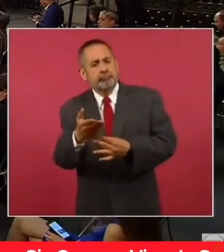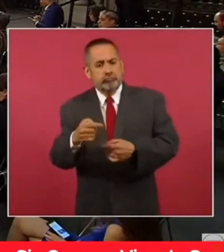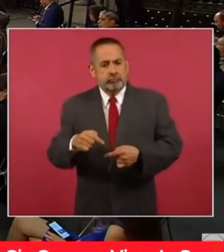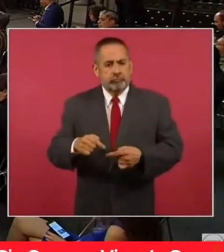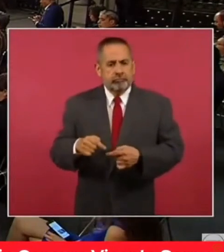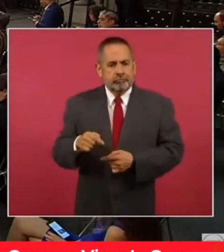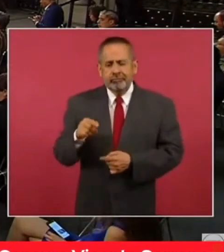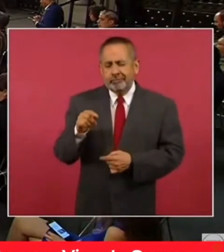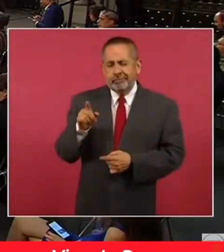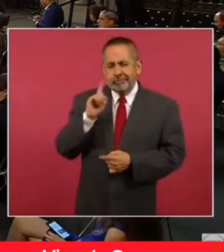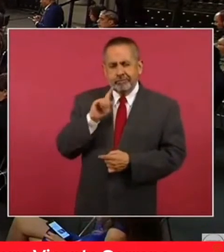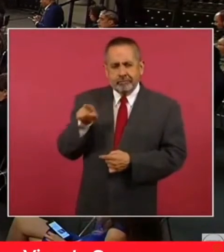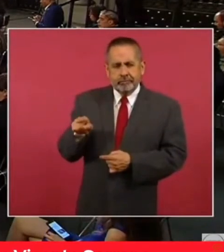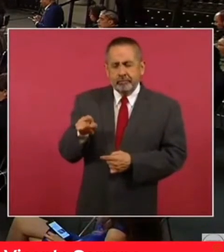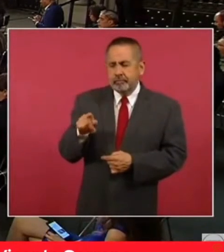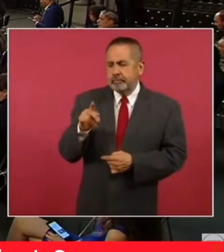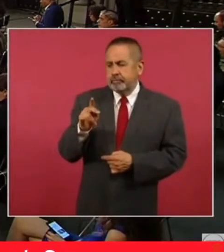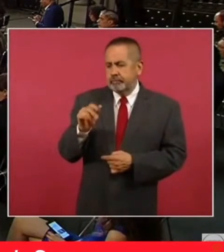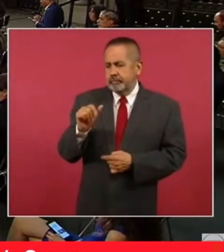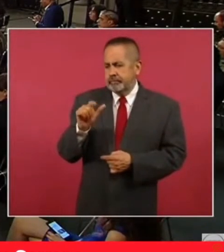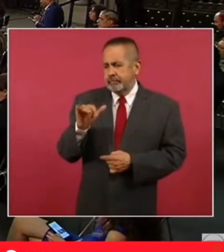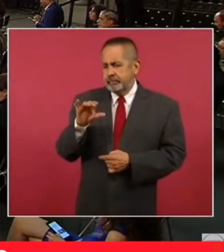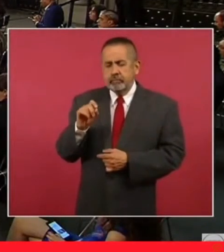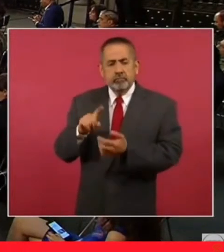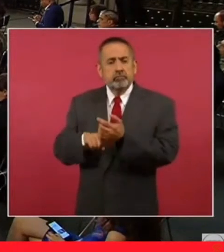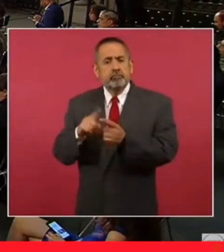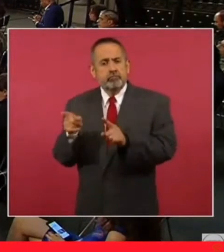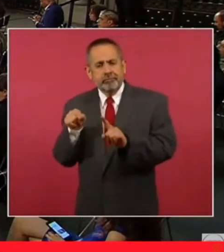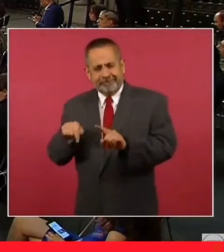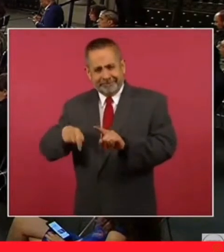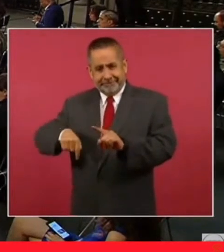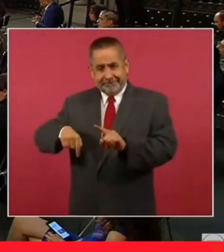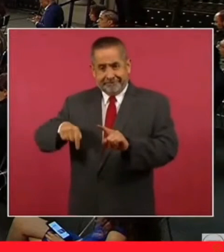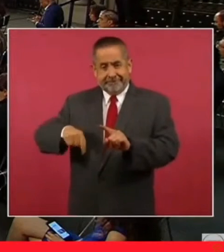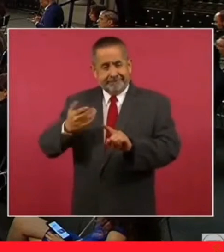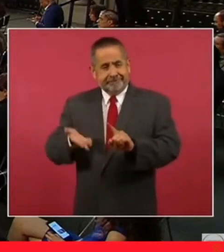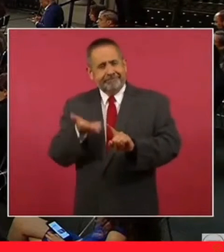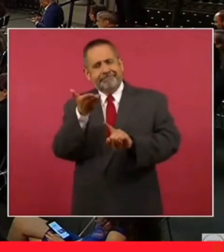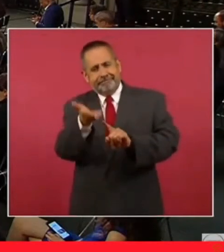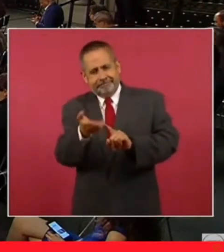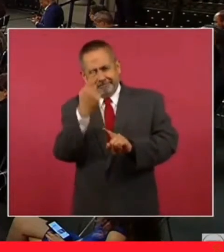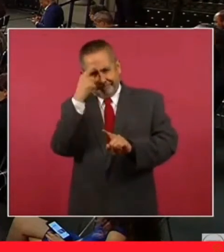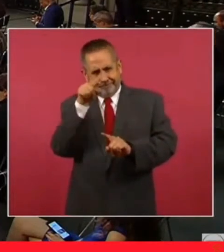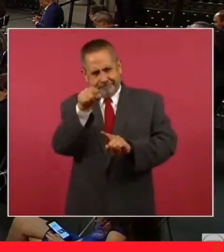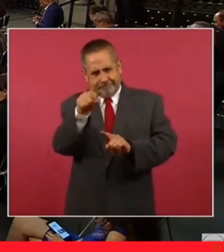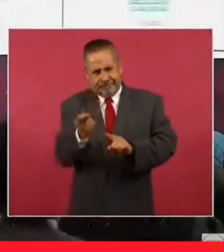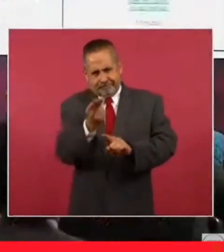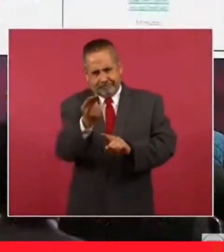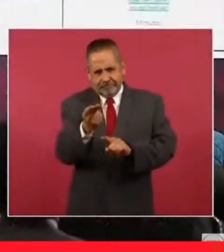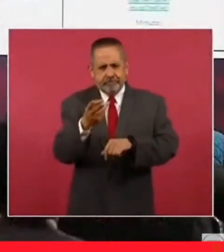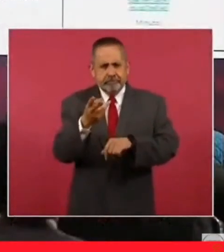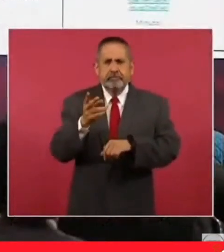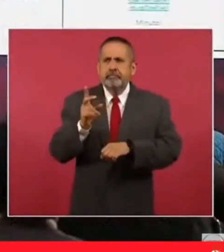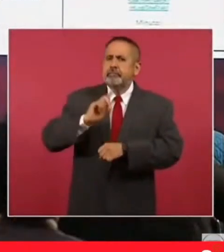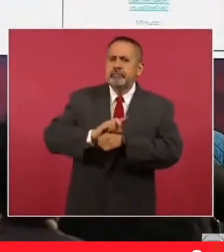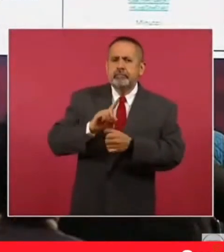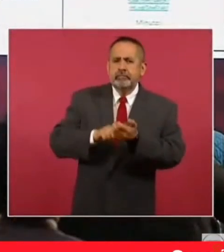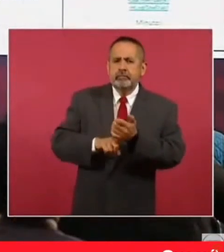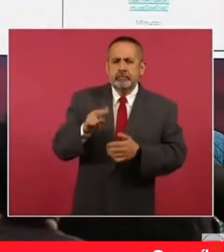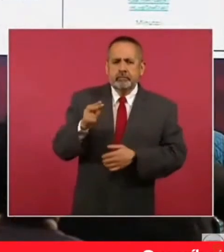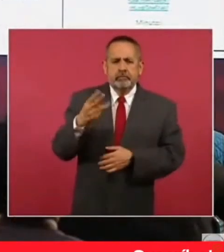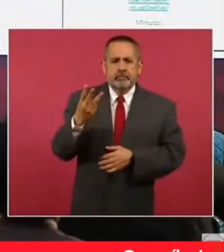Palacios de la agencia sputnik que le solicitó aquí en la mañanera el tres de noviembre